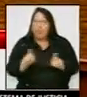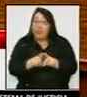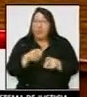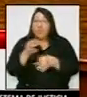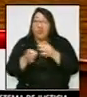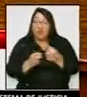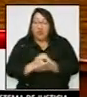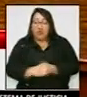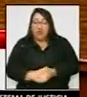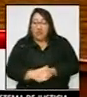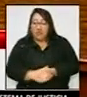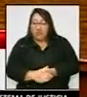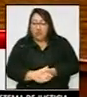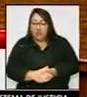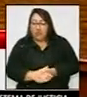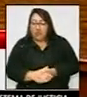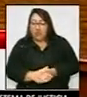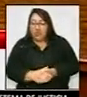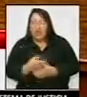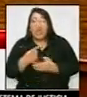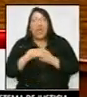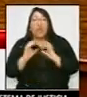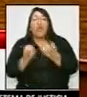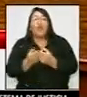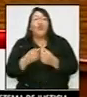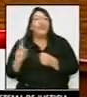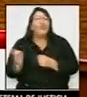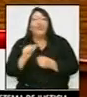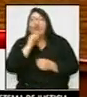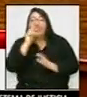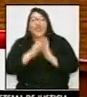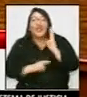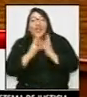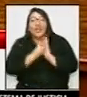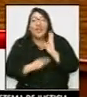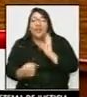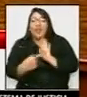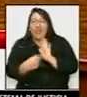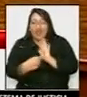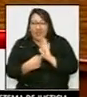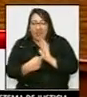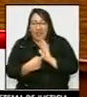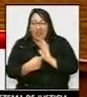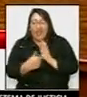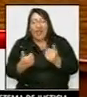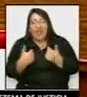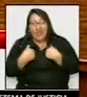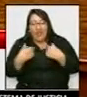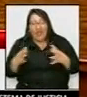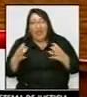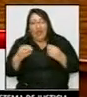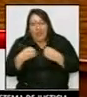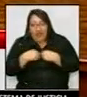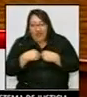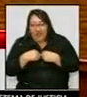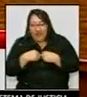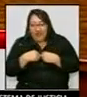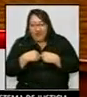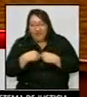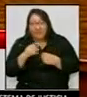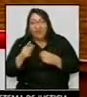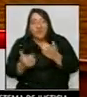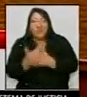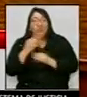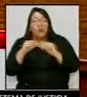esa sentencia, mientras el Congreso no reglamente este aspecto, debe reconocerse las